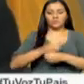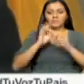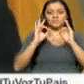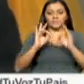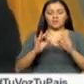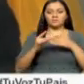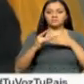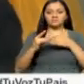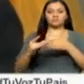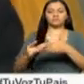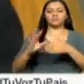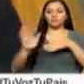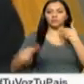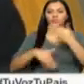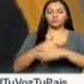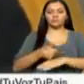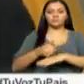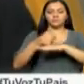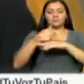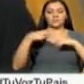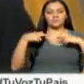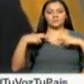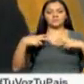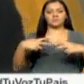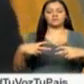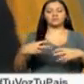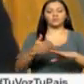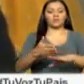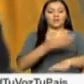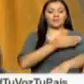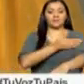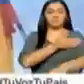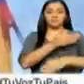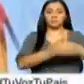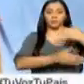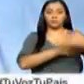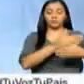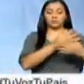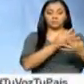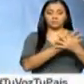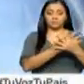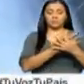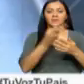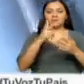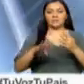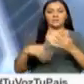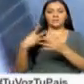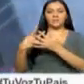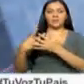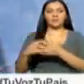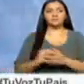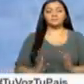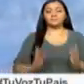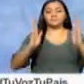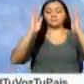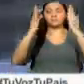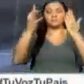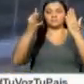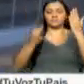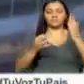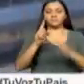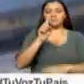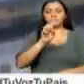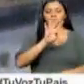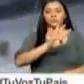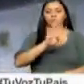dirigiendo con eficacia la investigación preprocesal y procesal penal. En esta nueva infraestructura trabajan en total